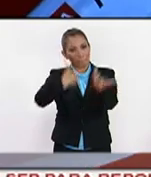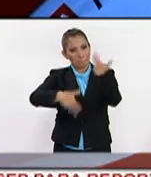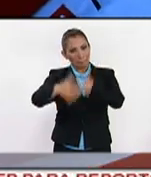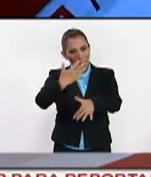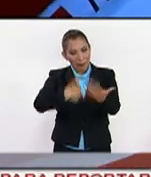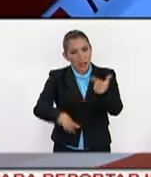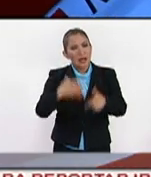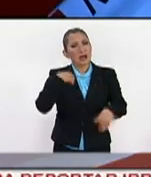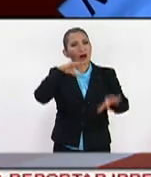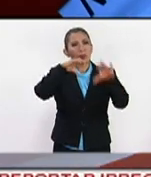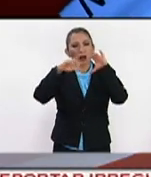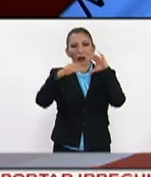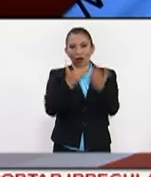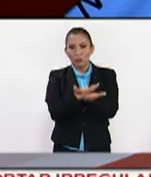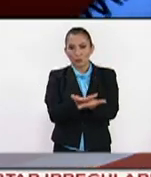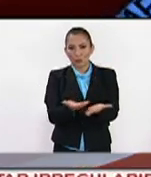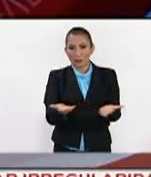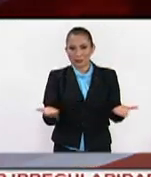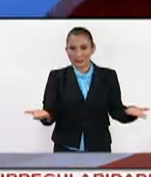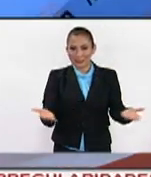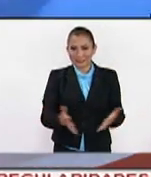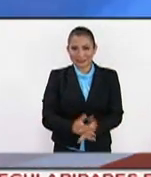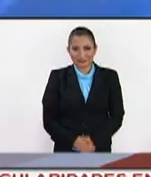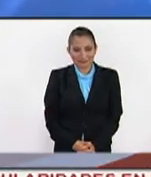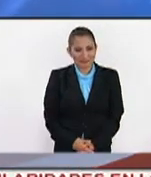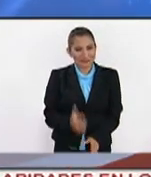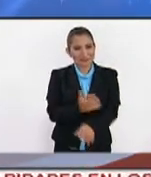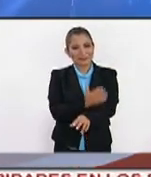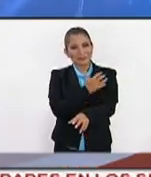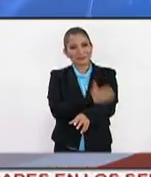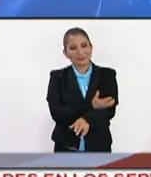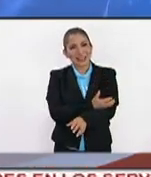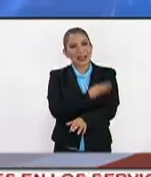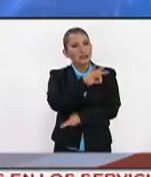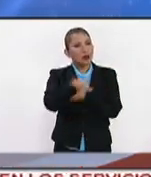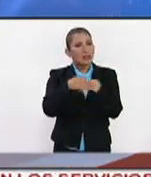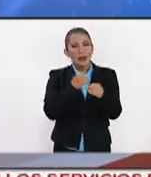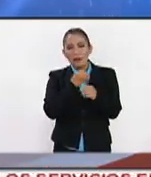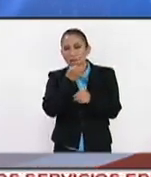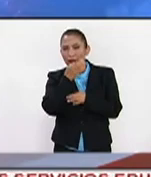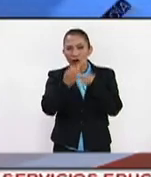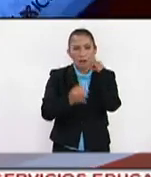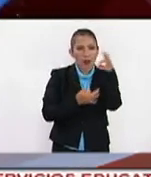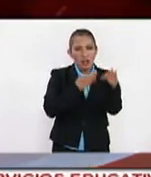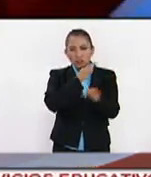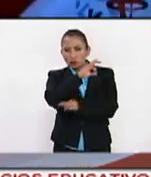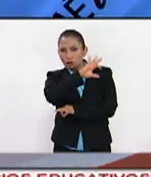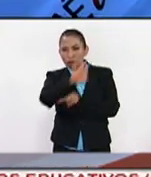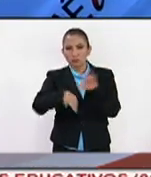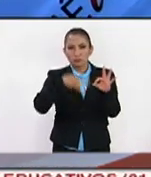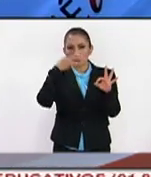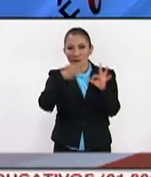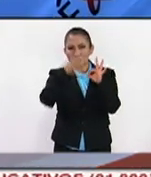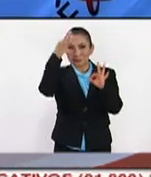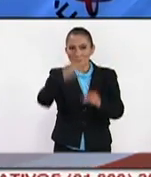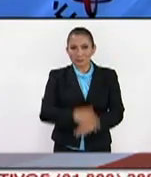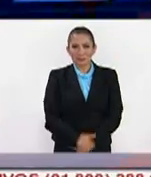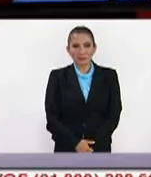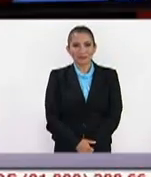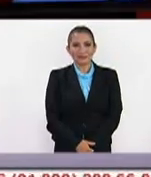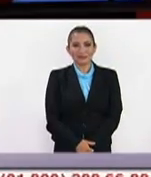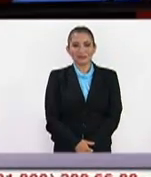señas mexicana y nos permite comunicarnos también con ustedes. Acompáñenos. Este es su informativo. Le tenemos la noticia al